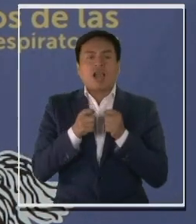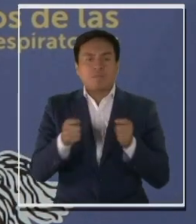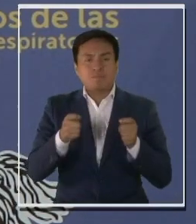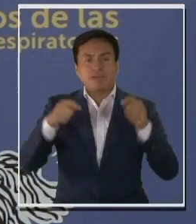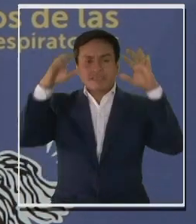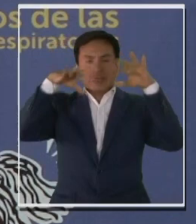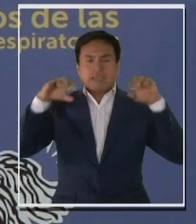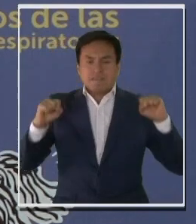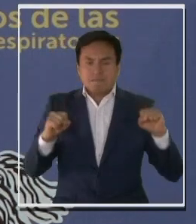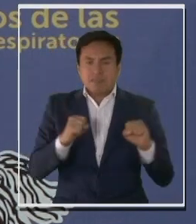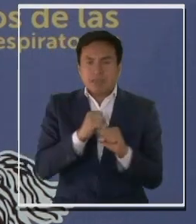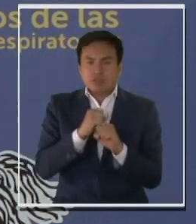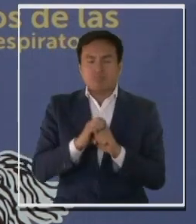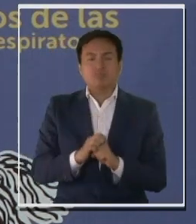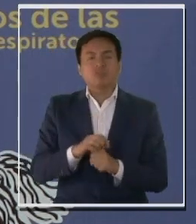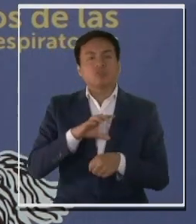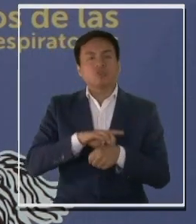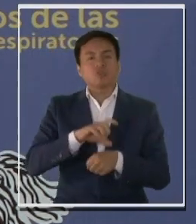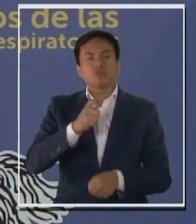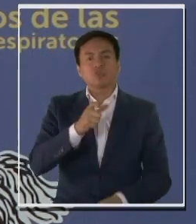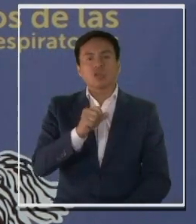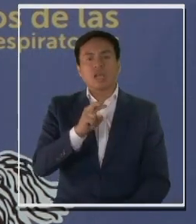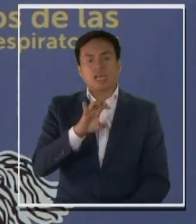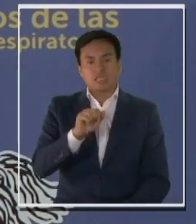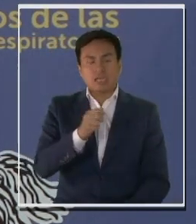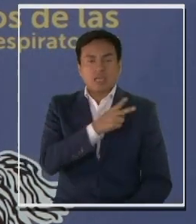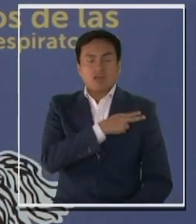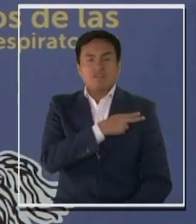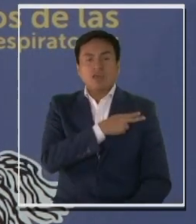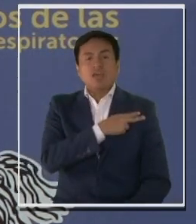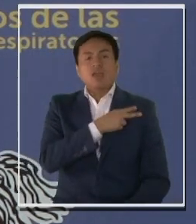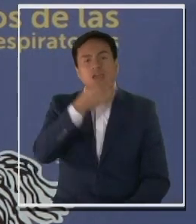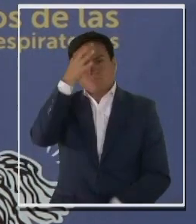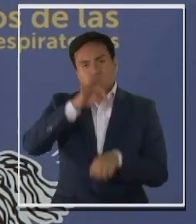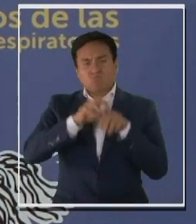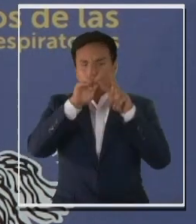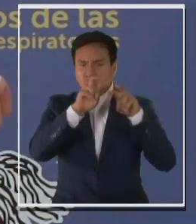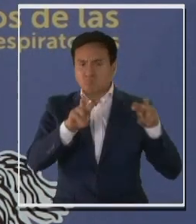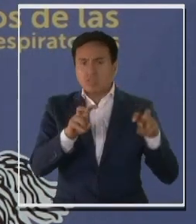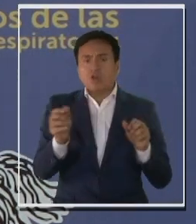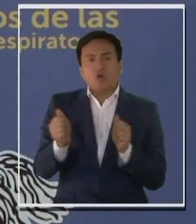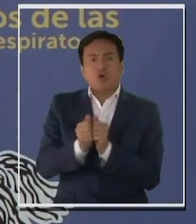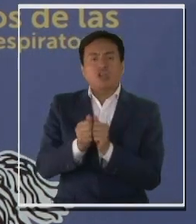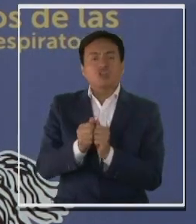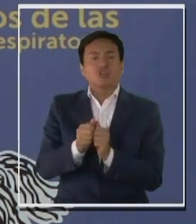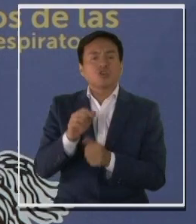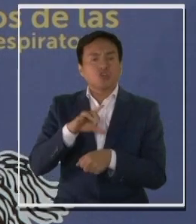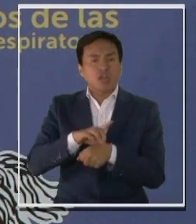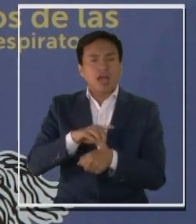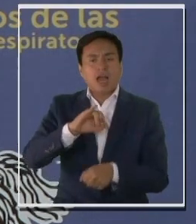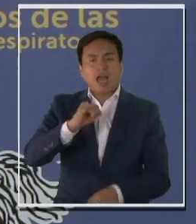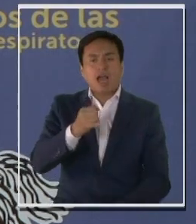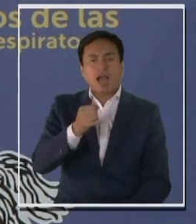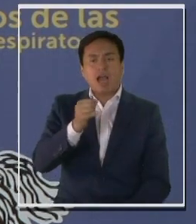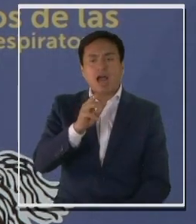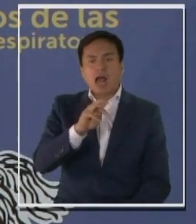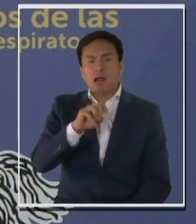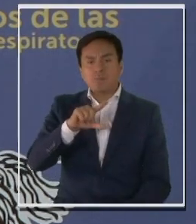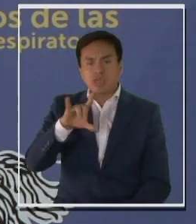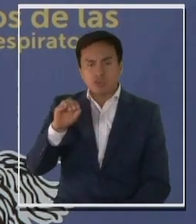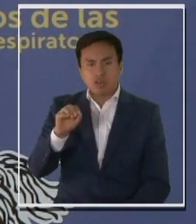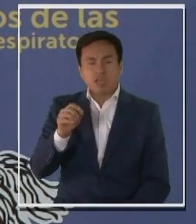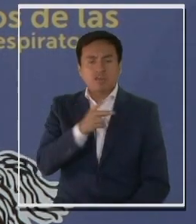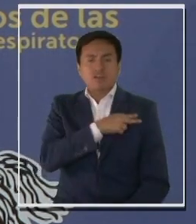de invierno soy el doctor Cristian García El jefe de epidemiología y junto a la doctora Fabiola Jaramillo jefa de la división